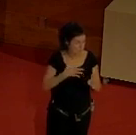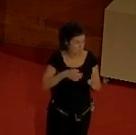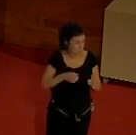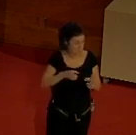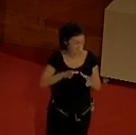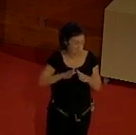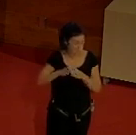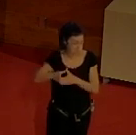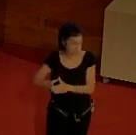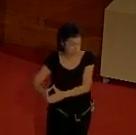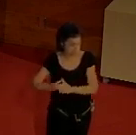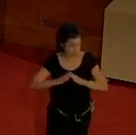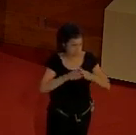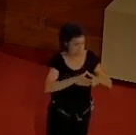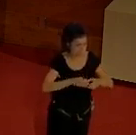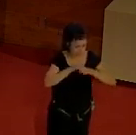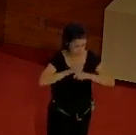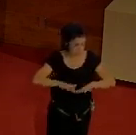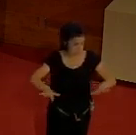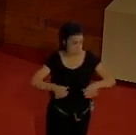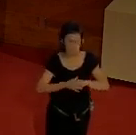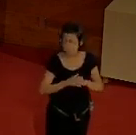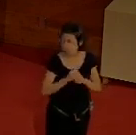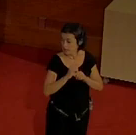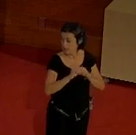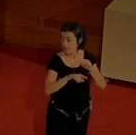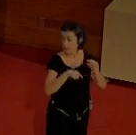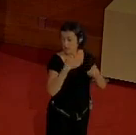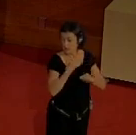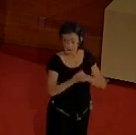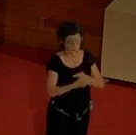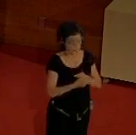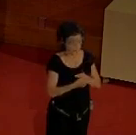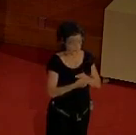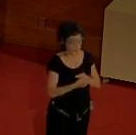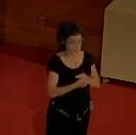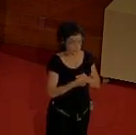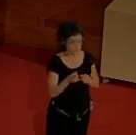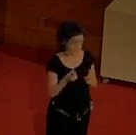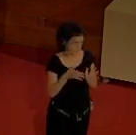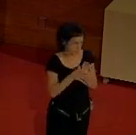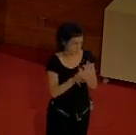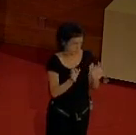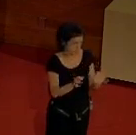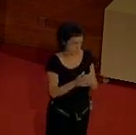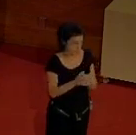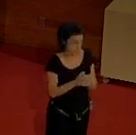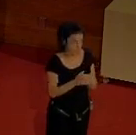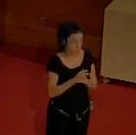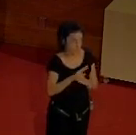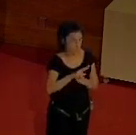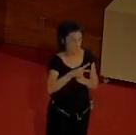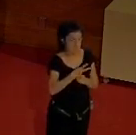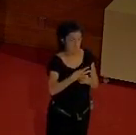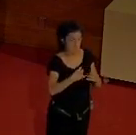mundo y luego vendría y la tienen así definida la segunda fila de